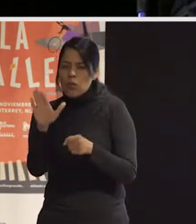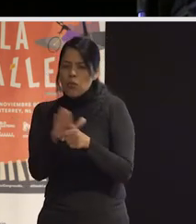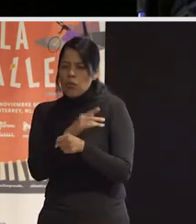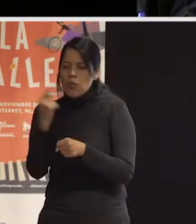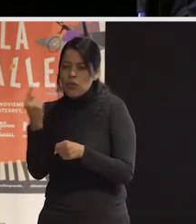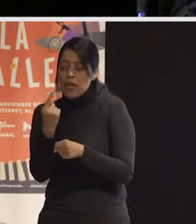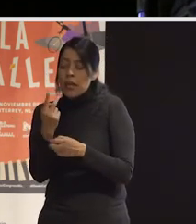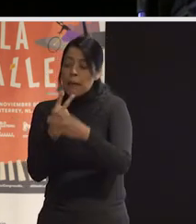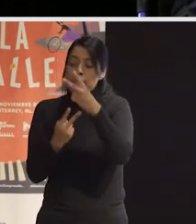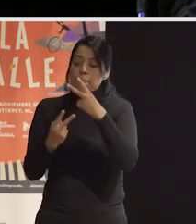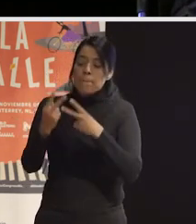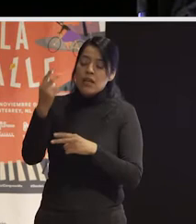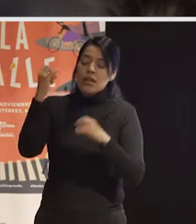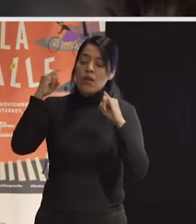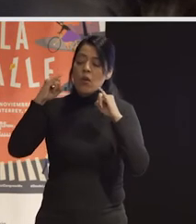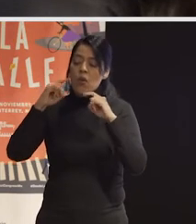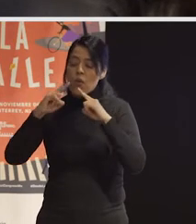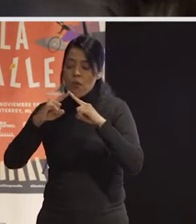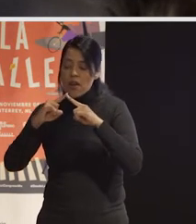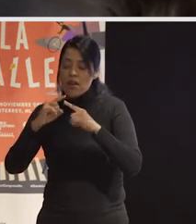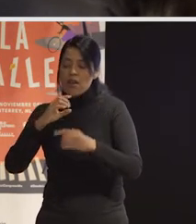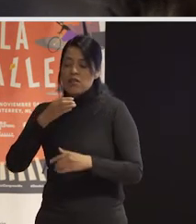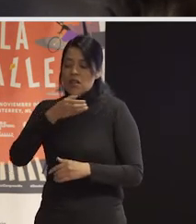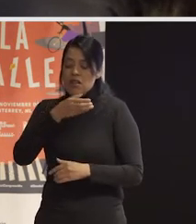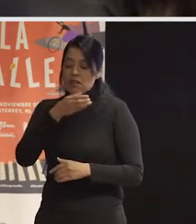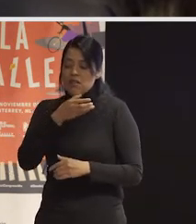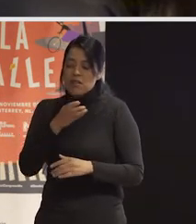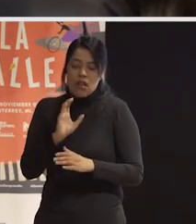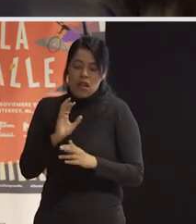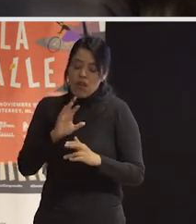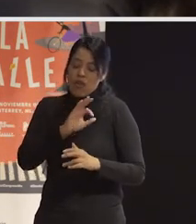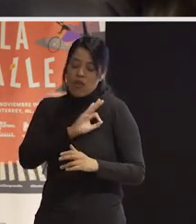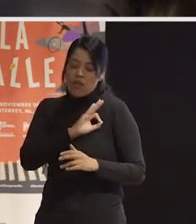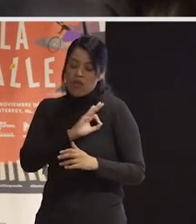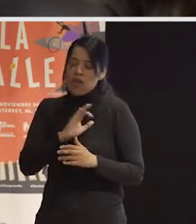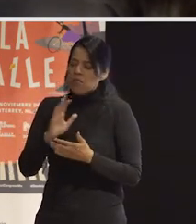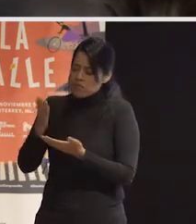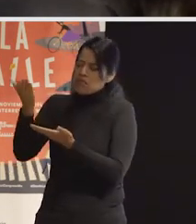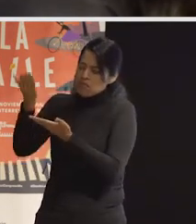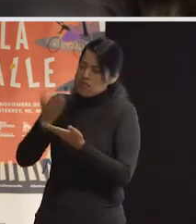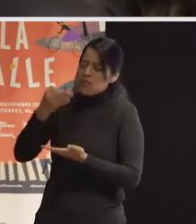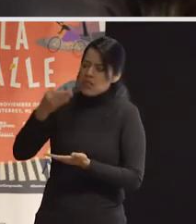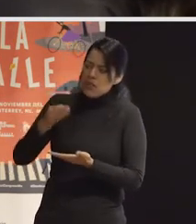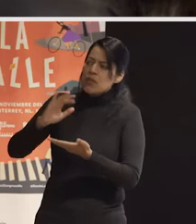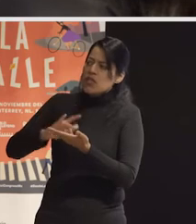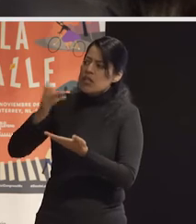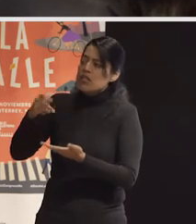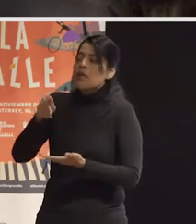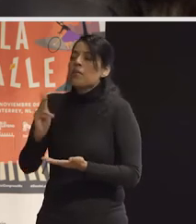viene una iglesia cristiana a darme esto si lo que se acepta se agradece pero que más